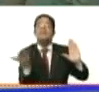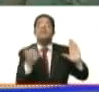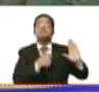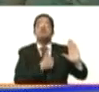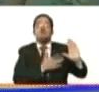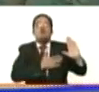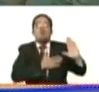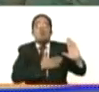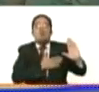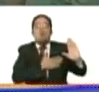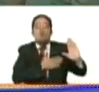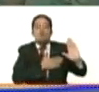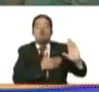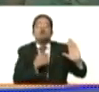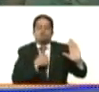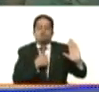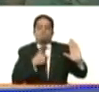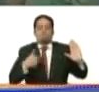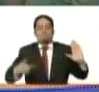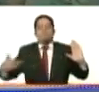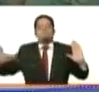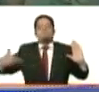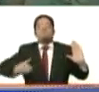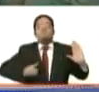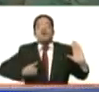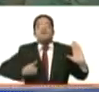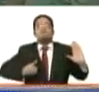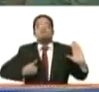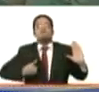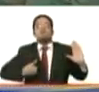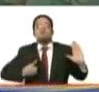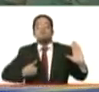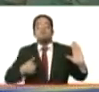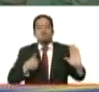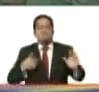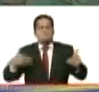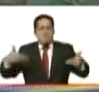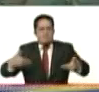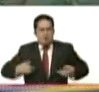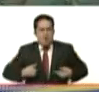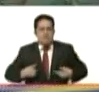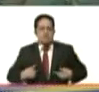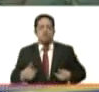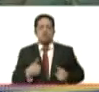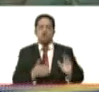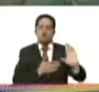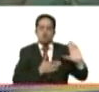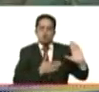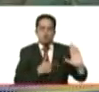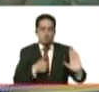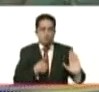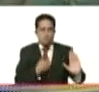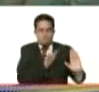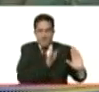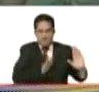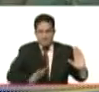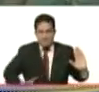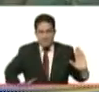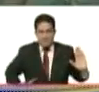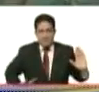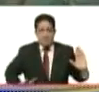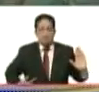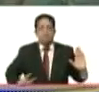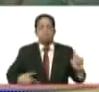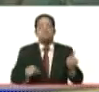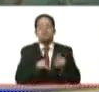hacer mi mejor esfuerzo, el mayor esfuerzo que pueda hacer como presidente de la República, como